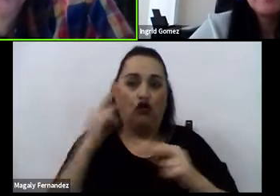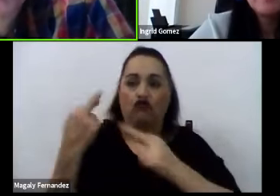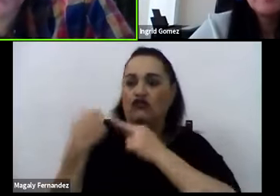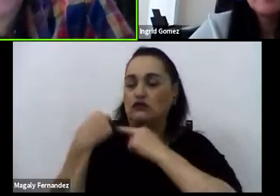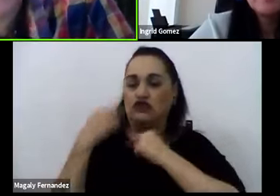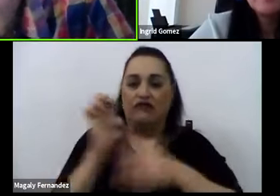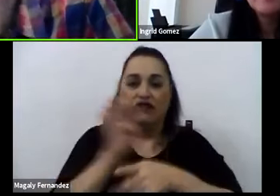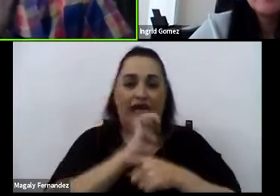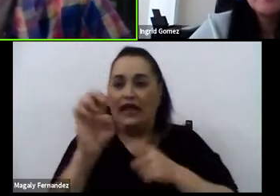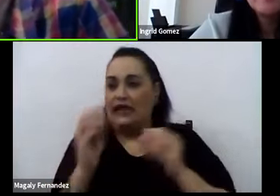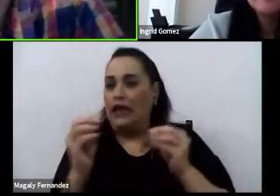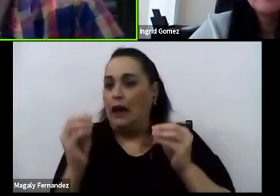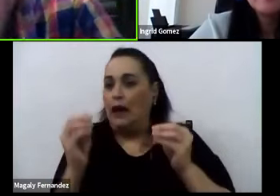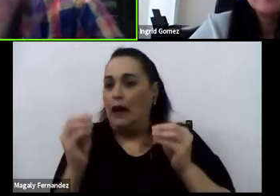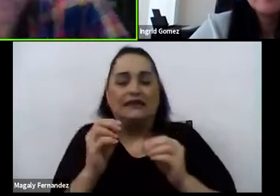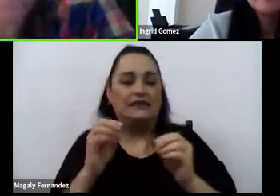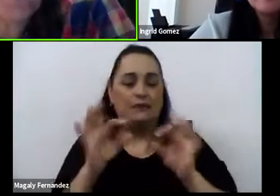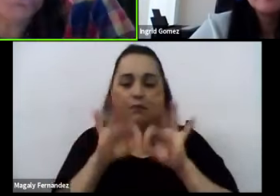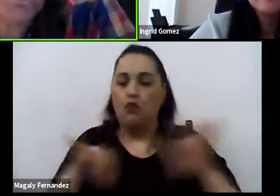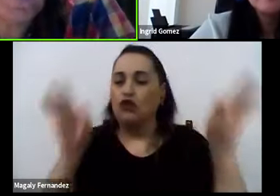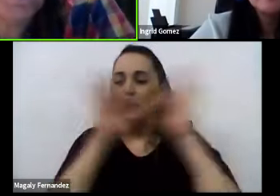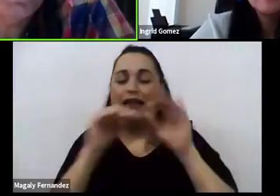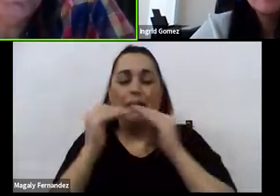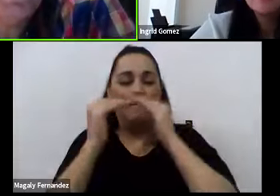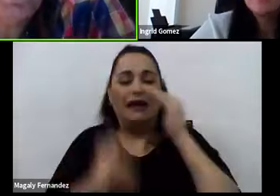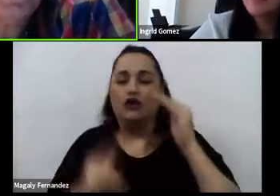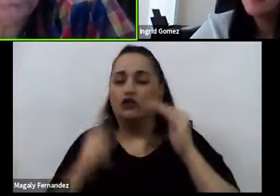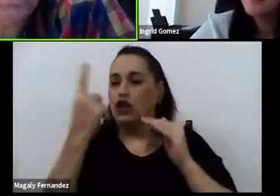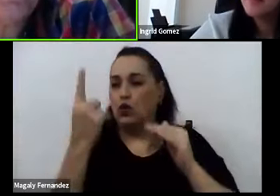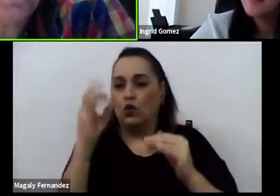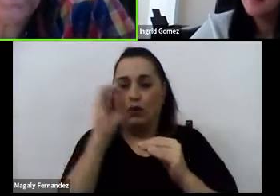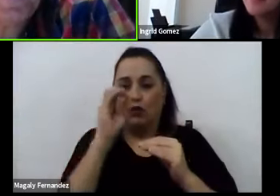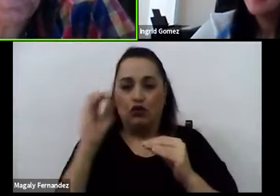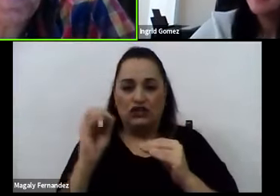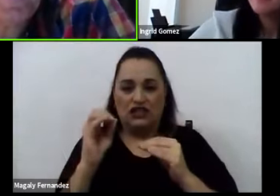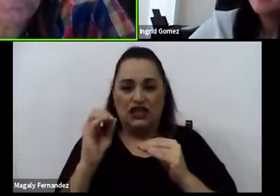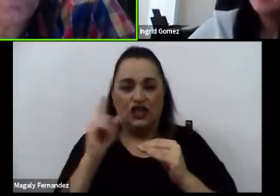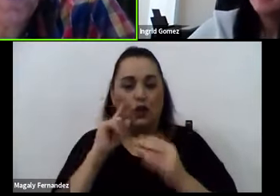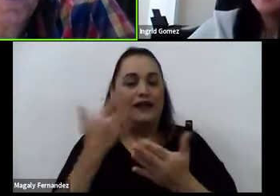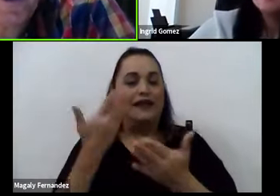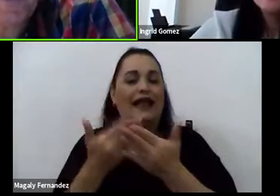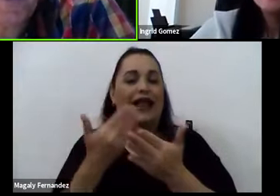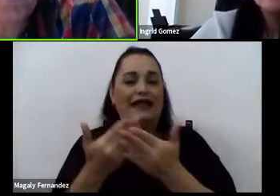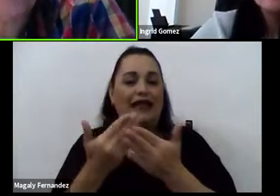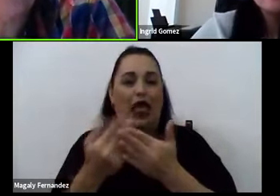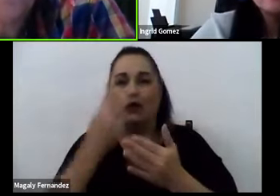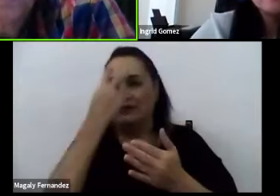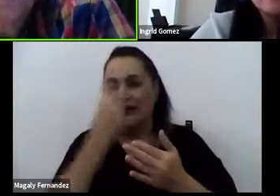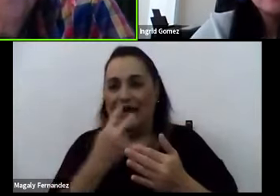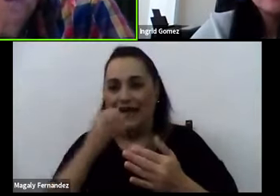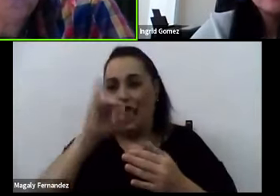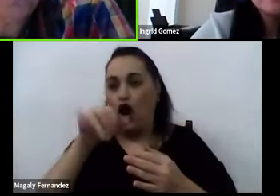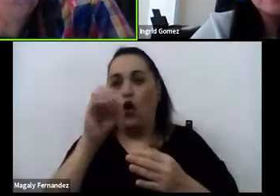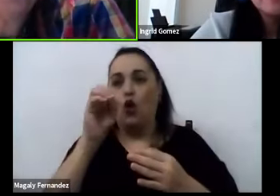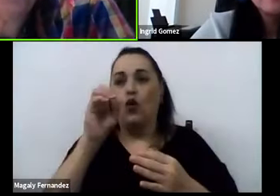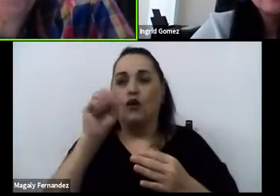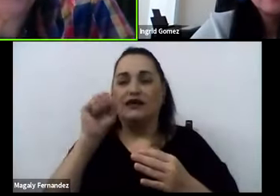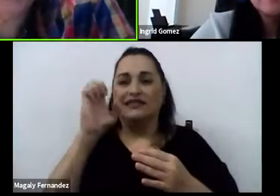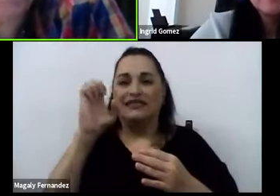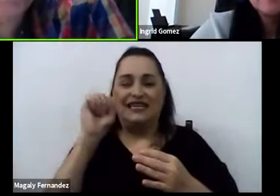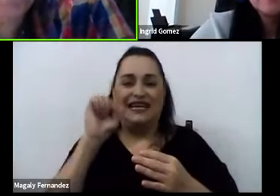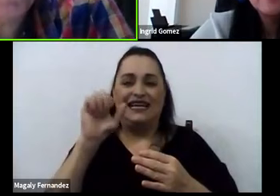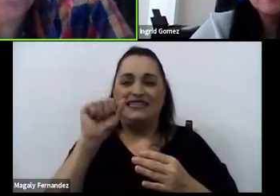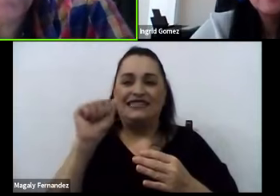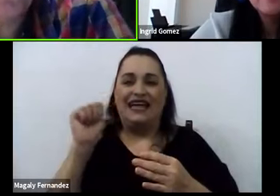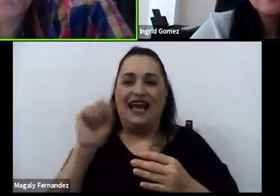más importante. Menos del 1%. Me recuerda mucho al Tratado de la Ceguera de José Saramago, cómo